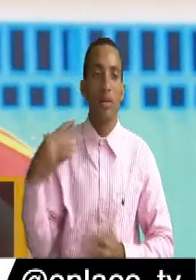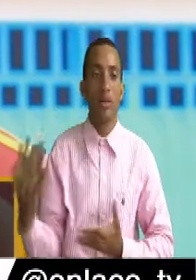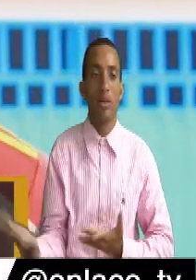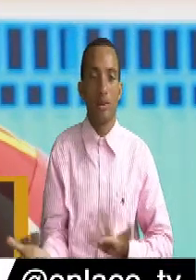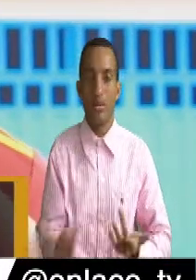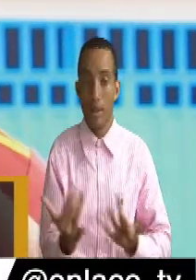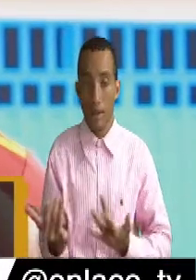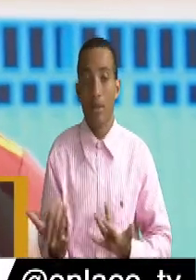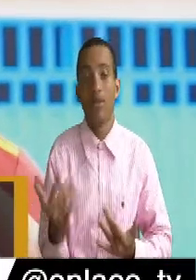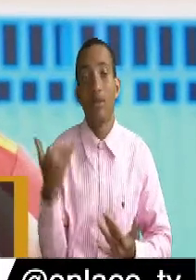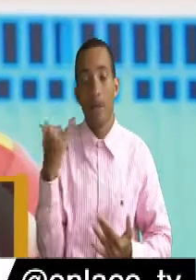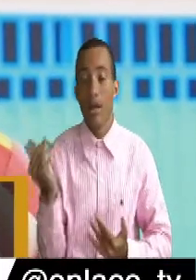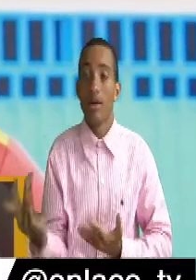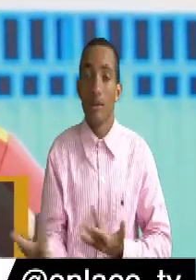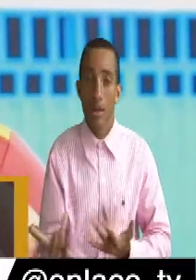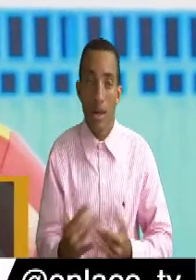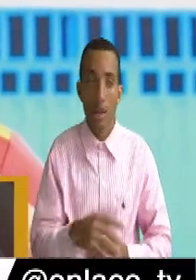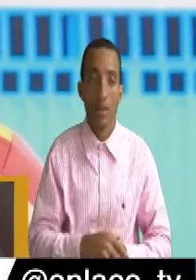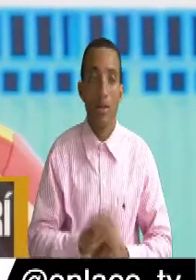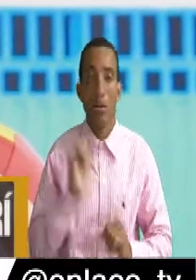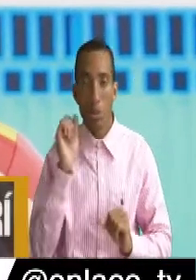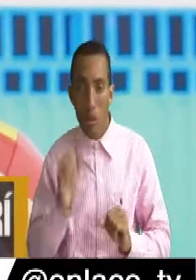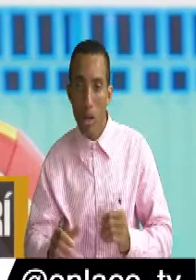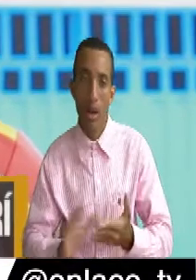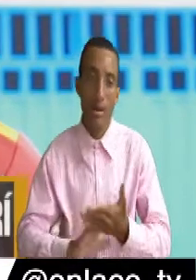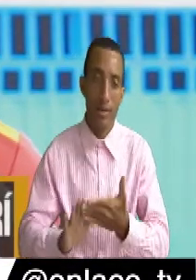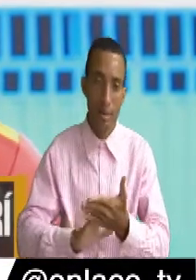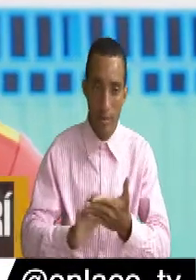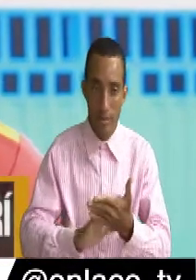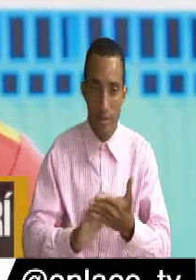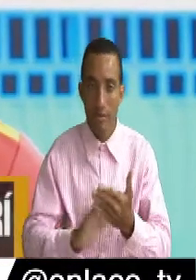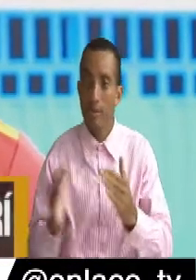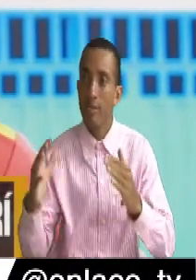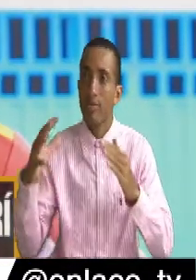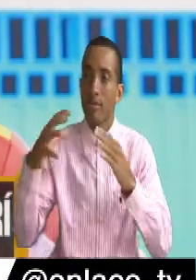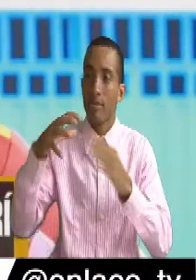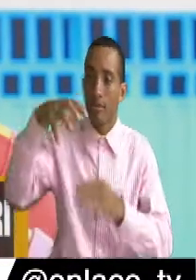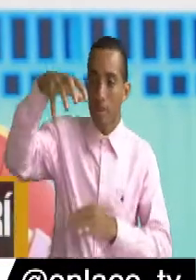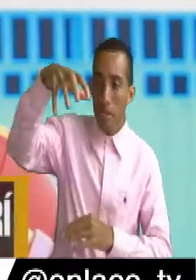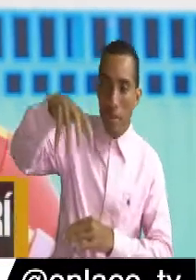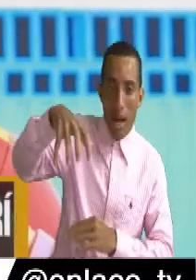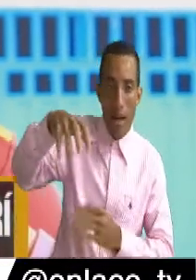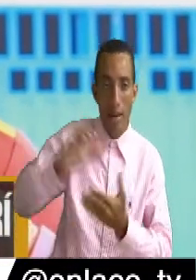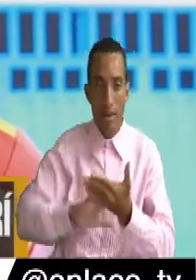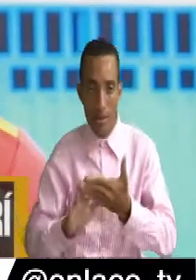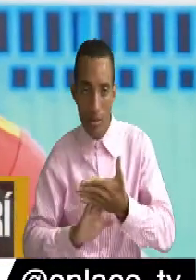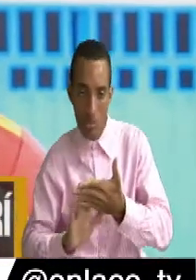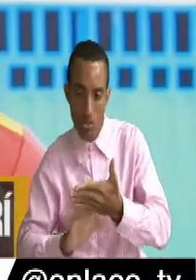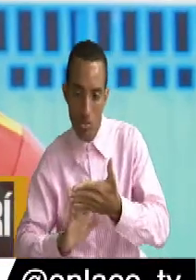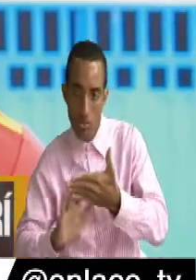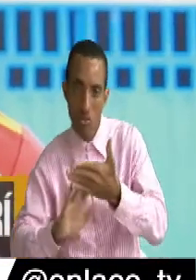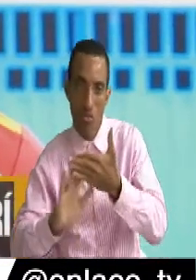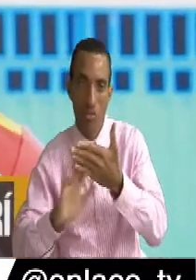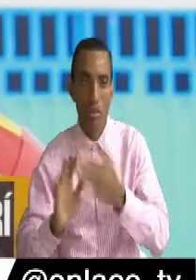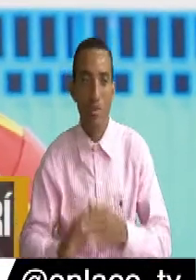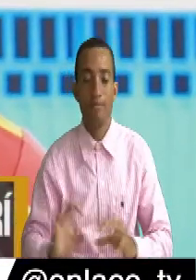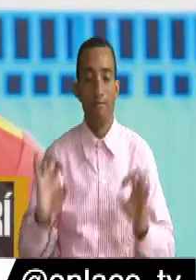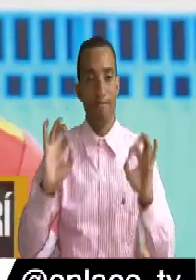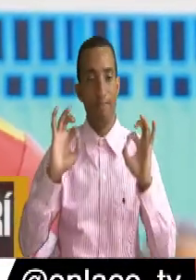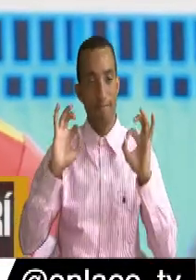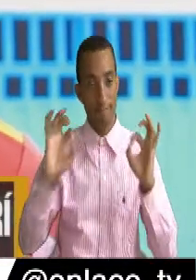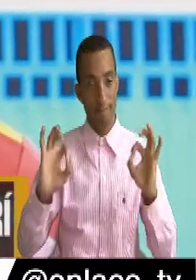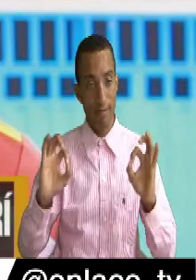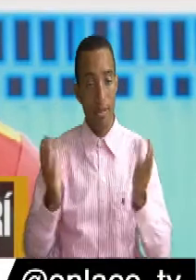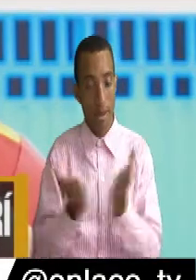precisamente que pudiera intervenirse la institución en su infraestructura, porque cuando hablamos de calidad educativa se supone